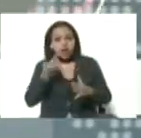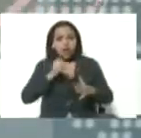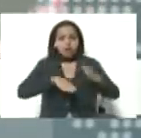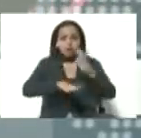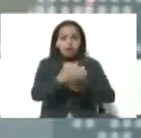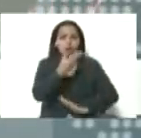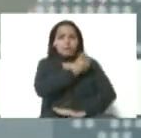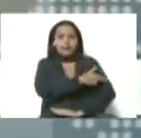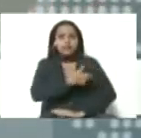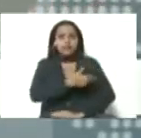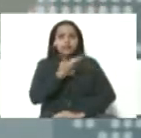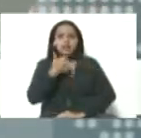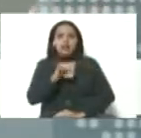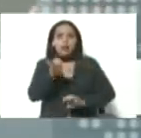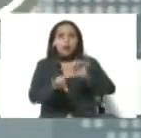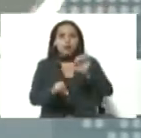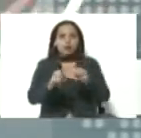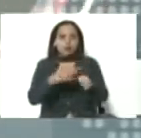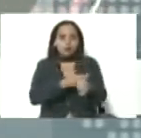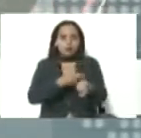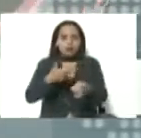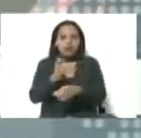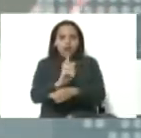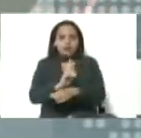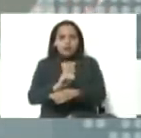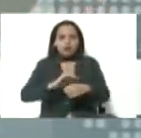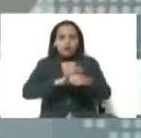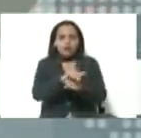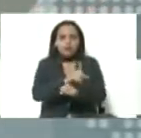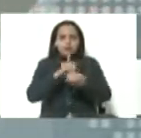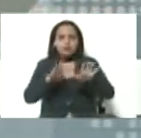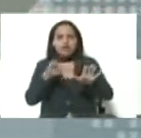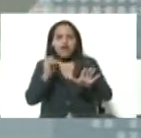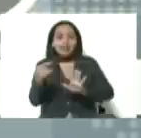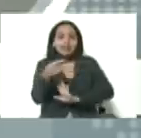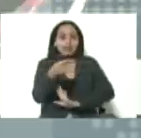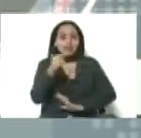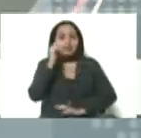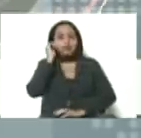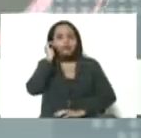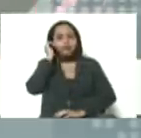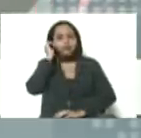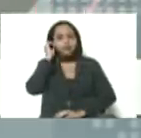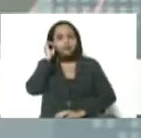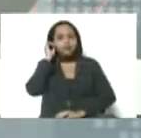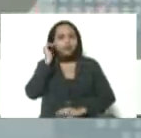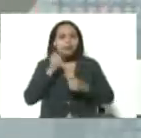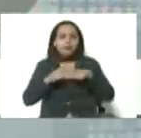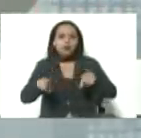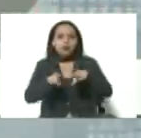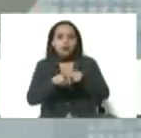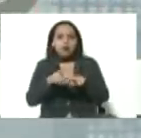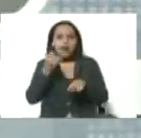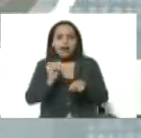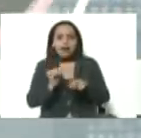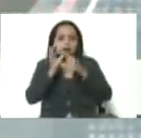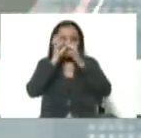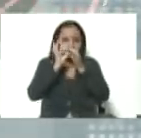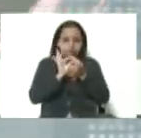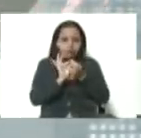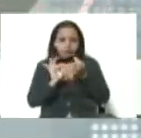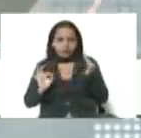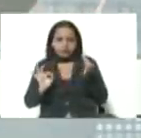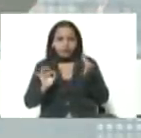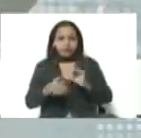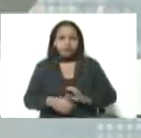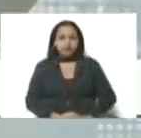en el tomo prueba rápida para kobe 19 que resultó negativa pero igual que tomó muestras para ofrecerles la habana ciento